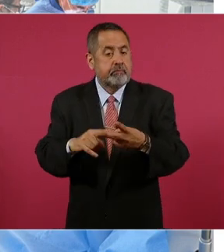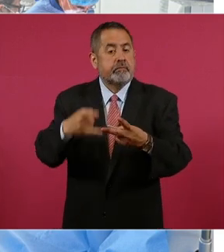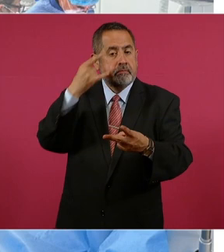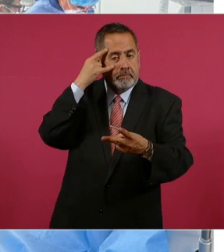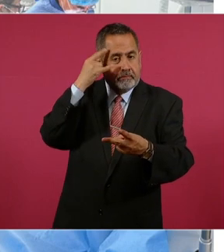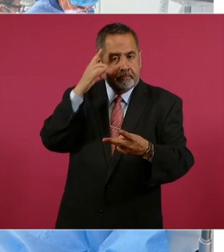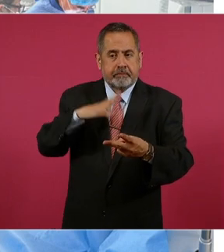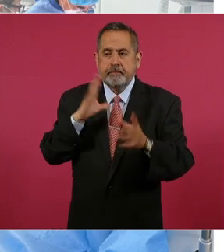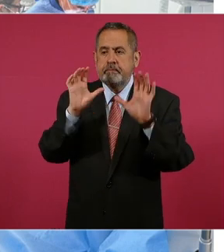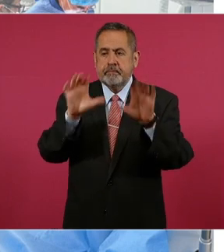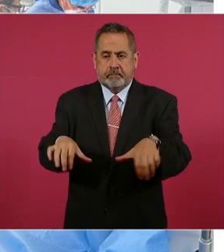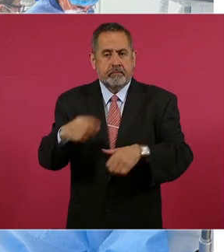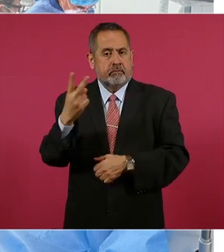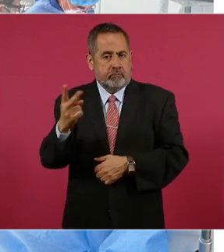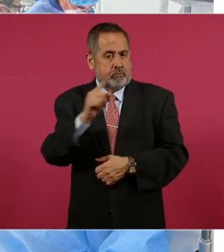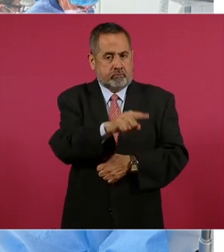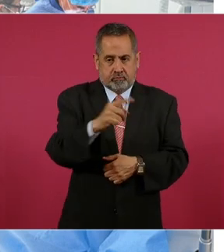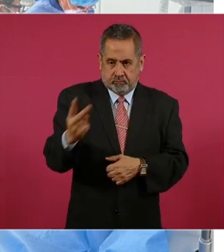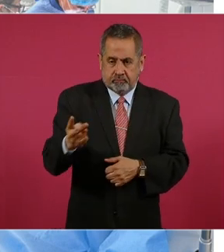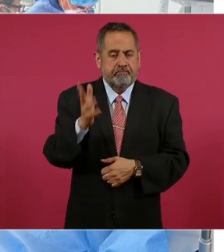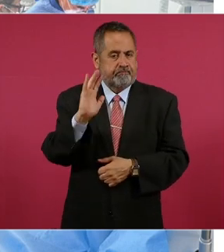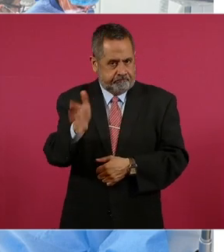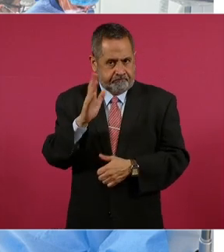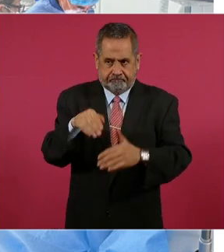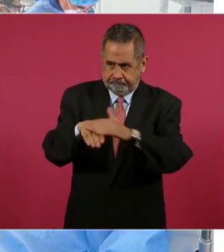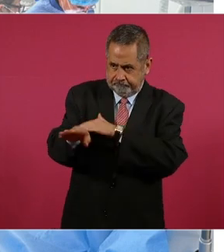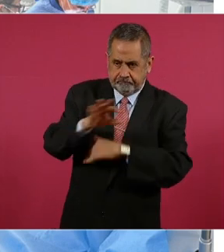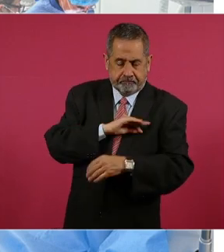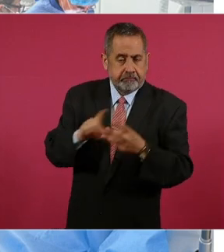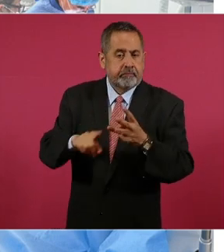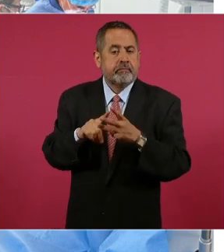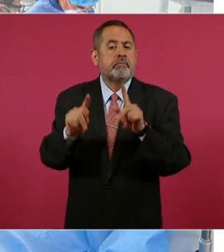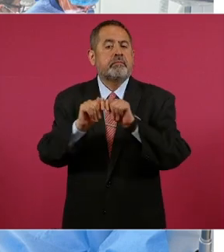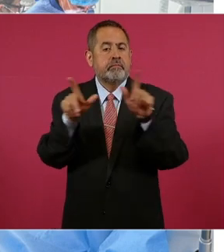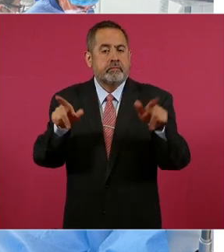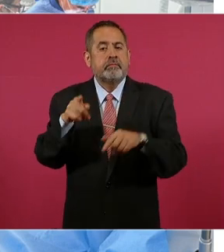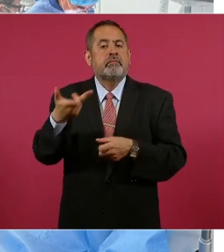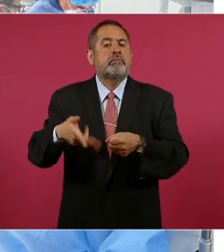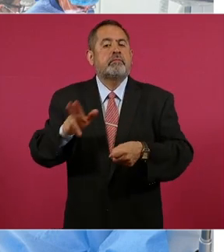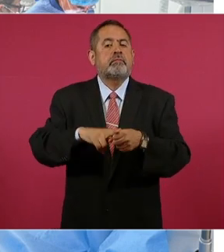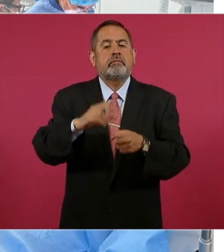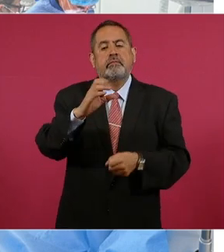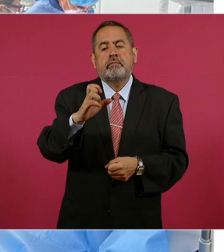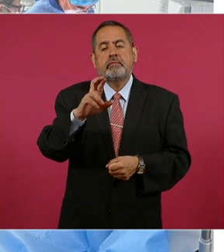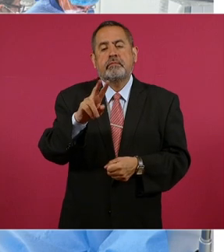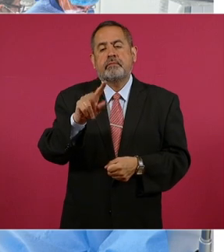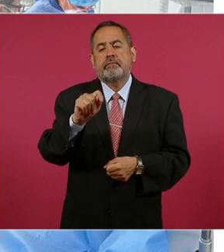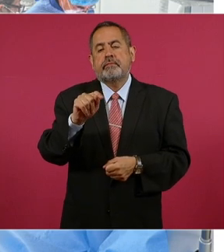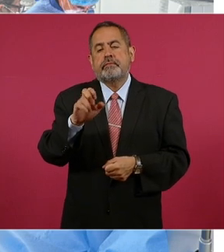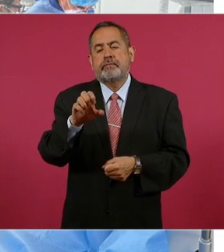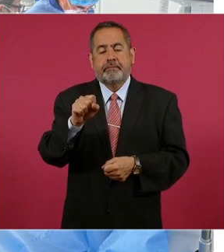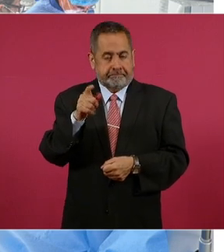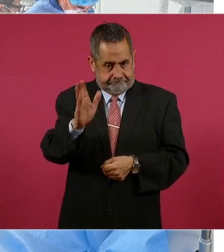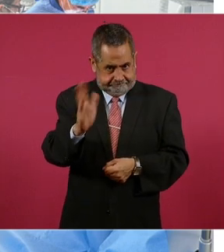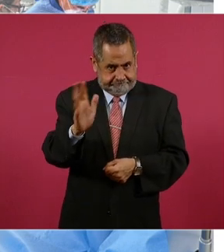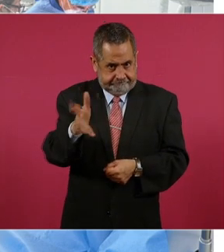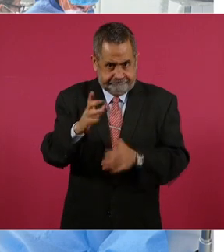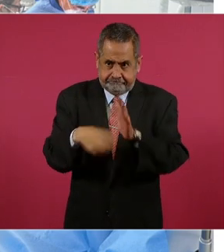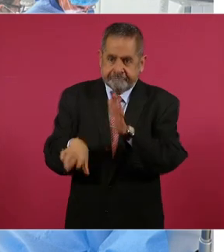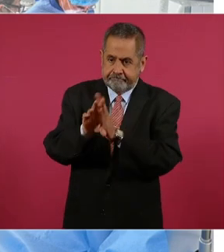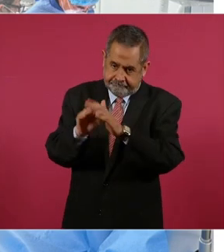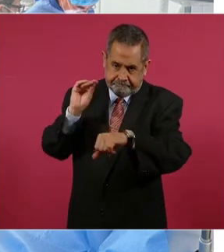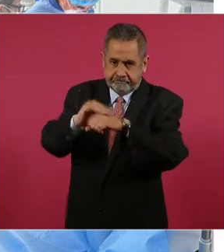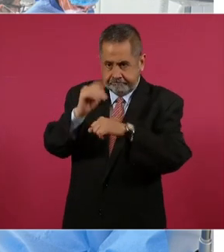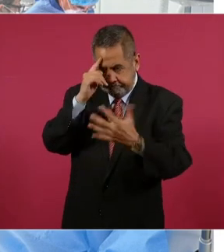Campeche ya hay dos salas de hemodinamia públicas, en Tlaxcala también, en el Hospital Cervantes hay una sala de hemodinamia